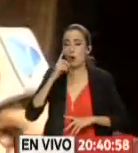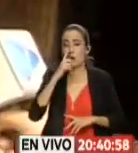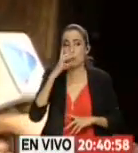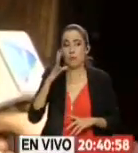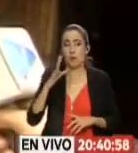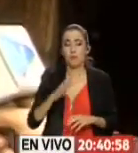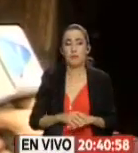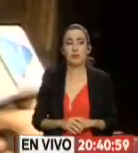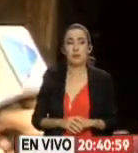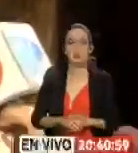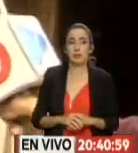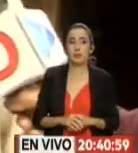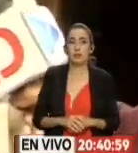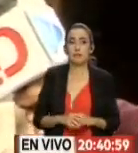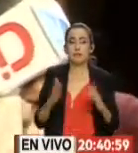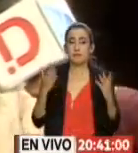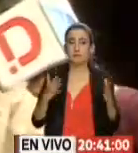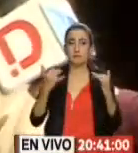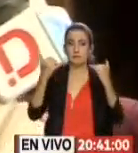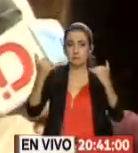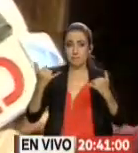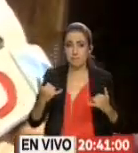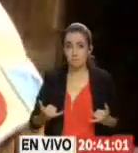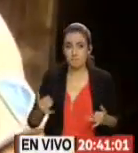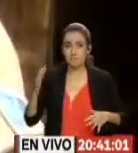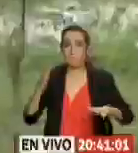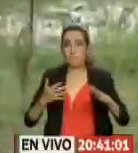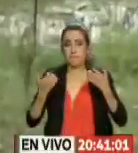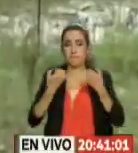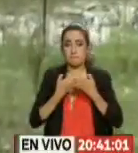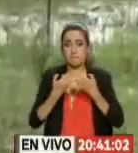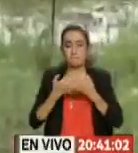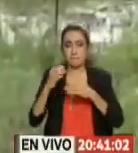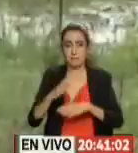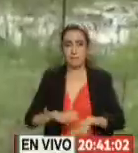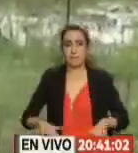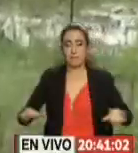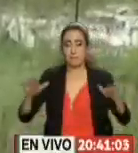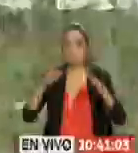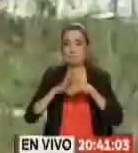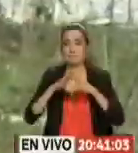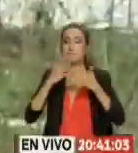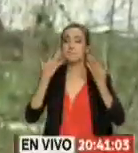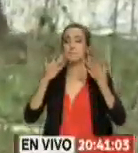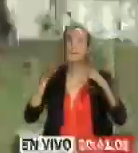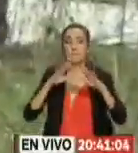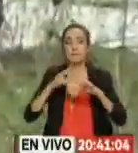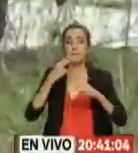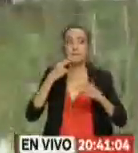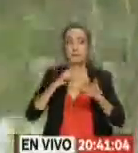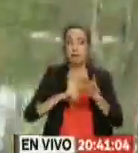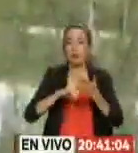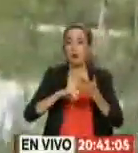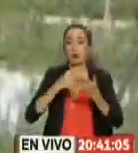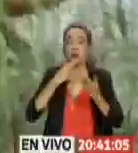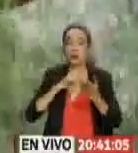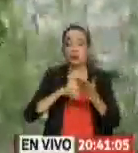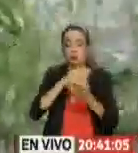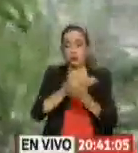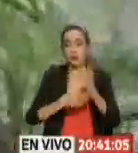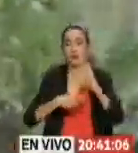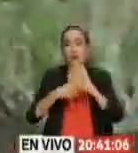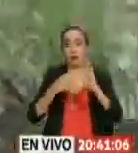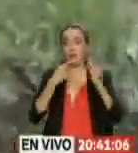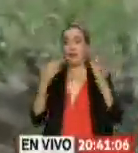más. Y ahorita tenemos que andar con el agua aquí. Las afectaciones no solo se registran en el sector agrícola,